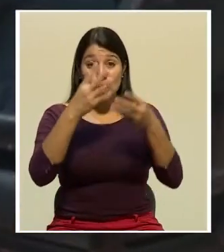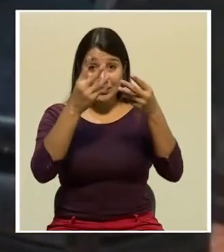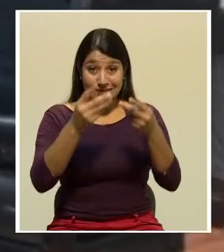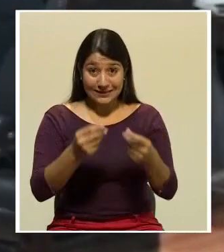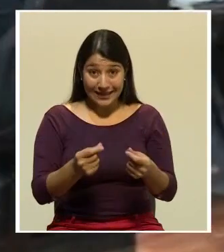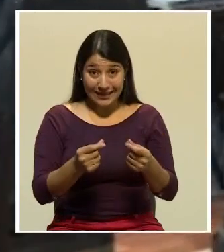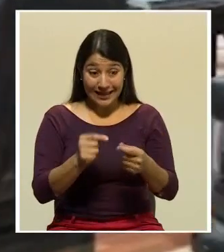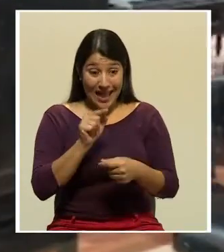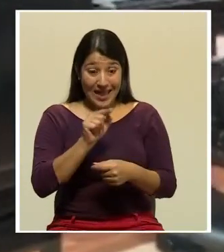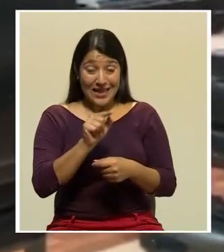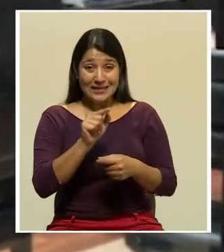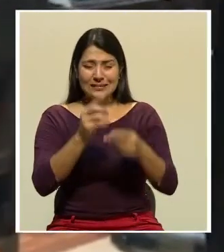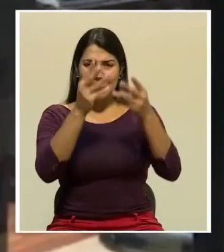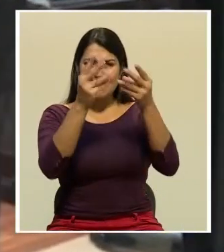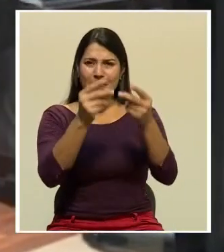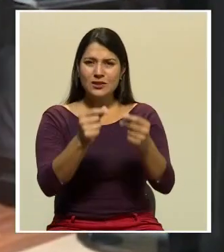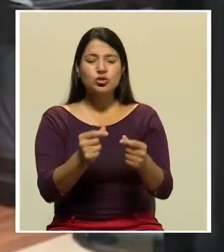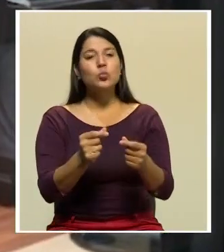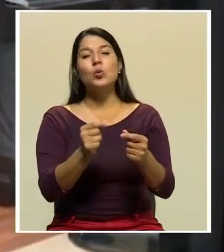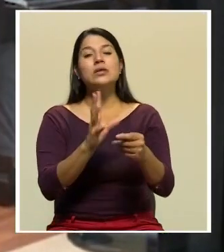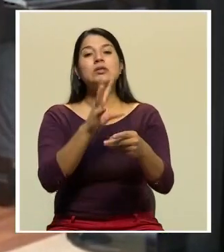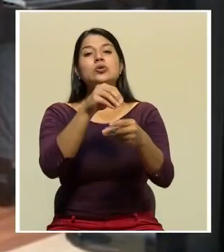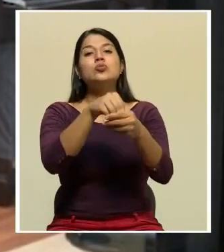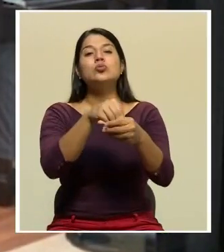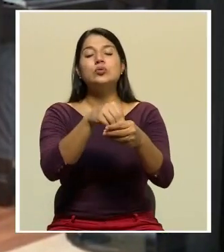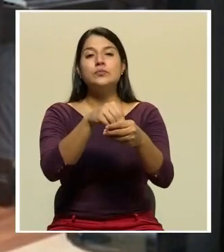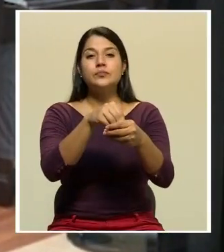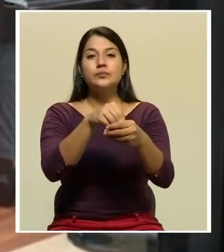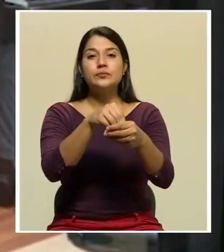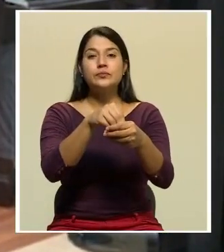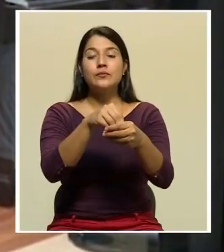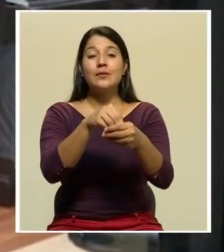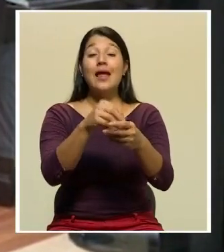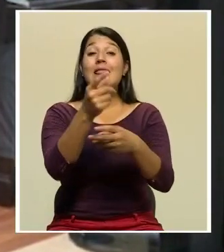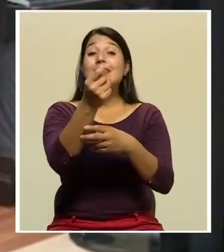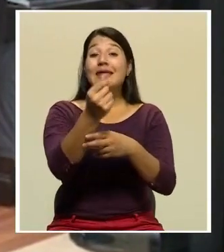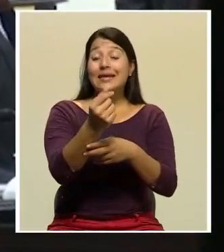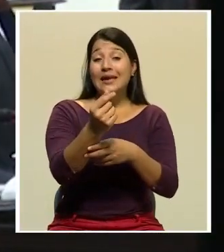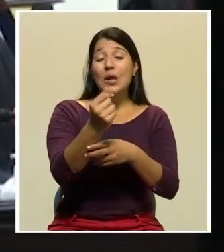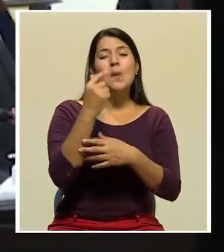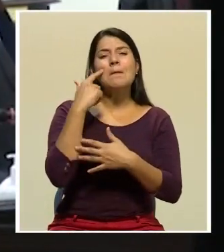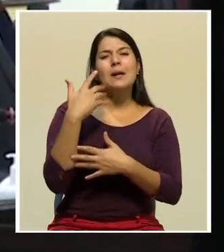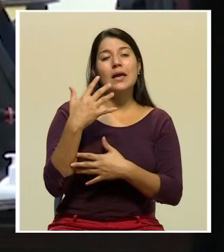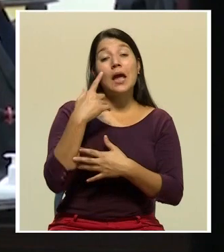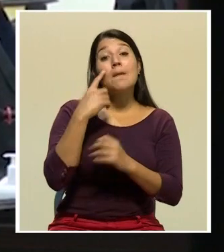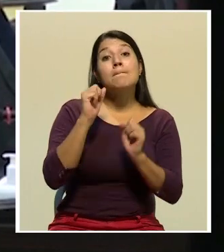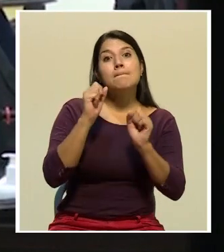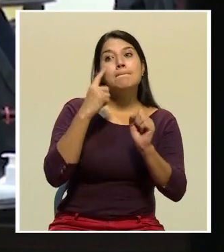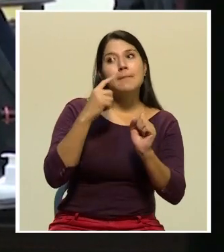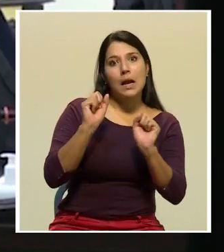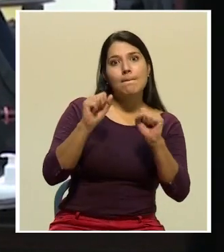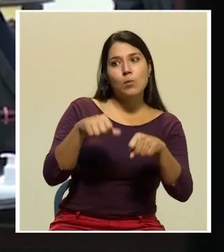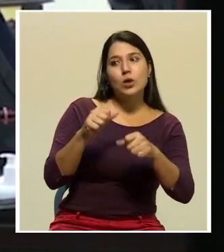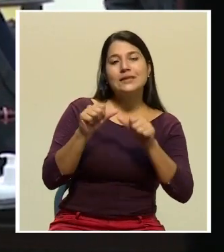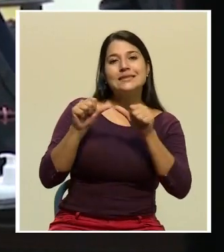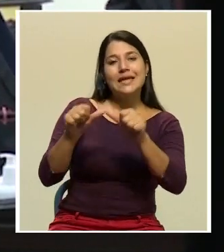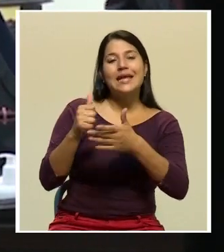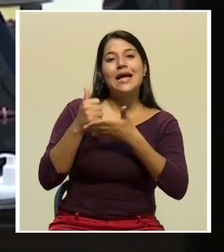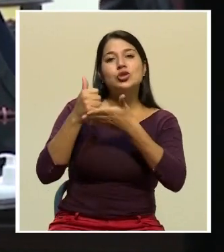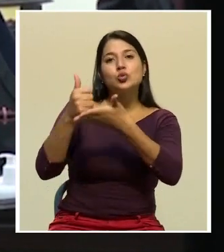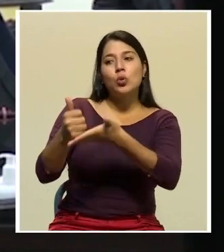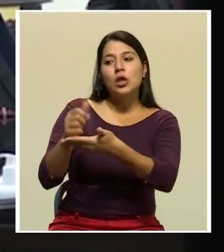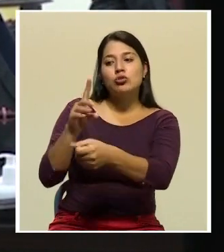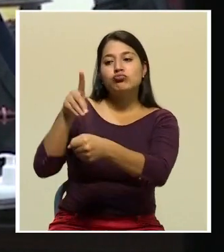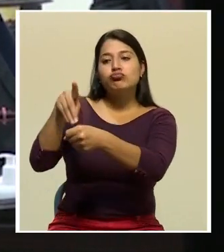ese presupuesto se contempla el dinero correspondiente a la continuidad del bono